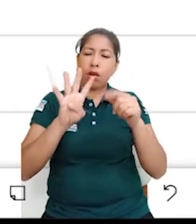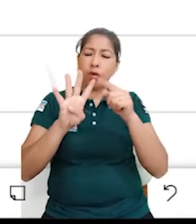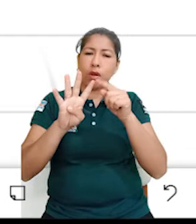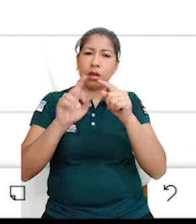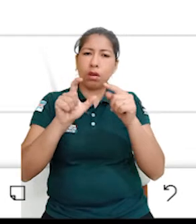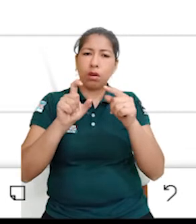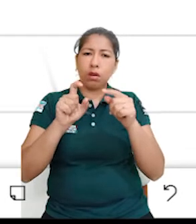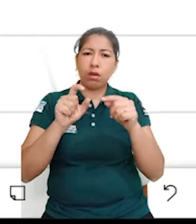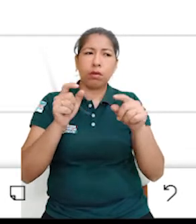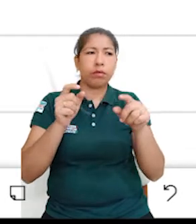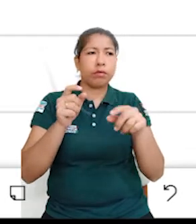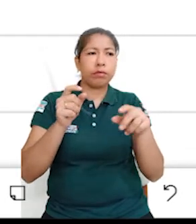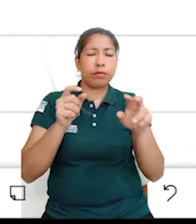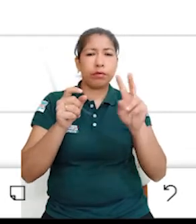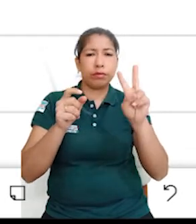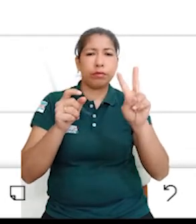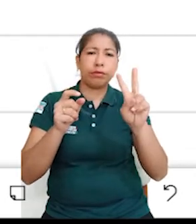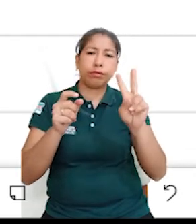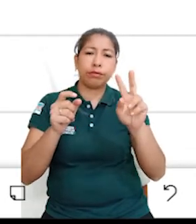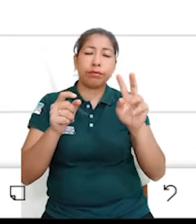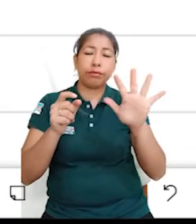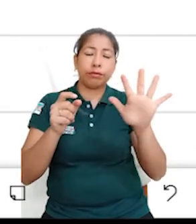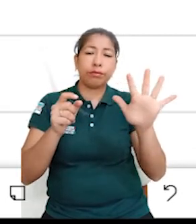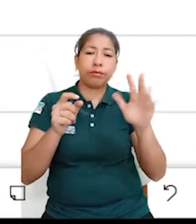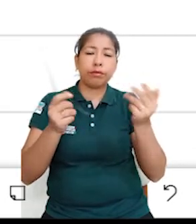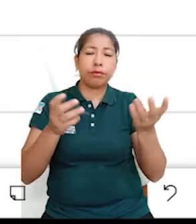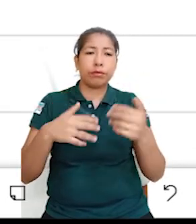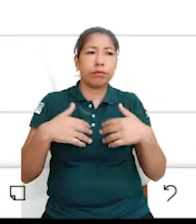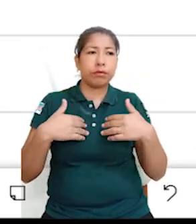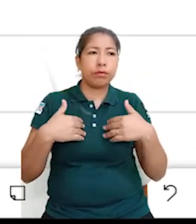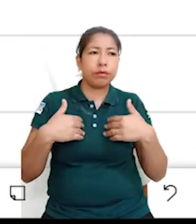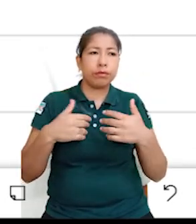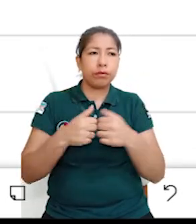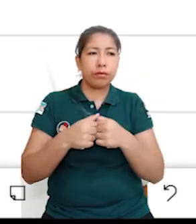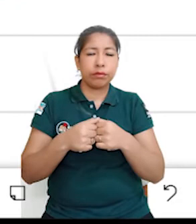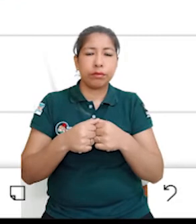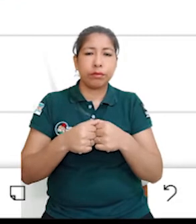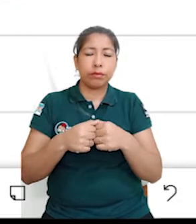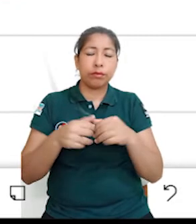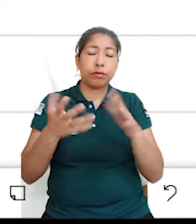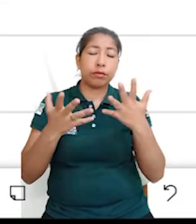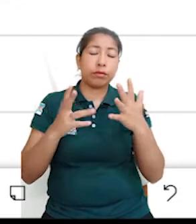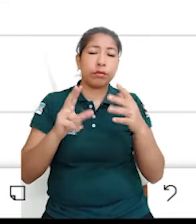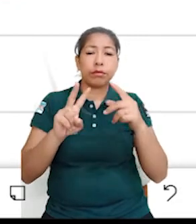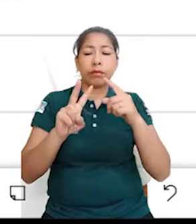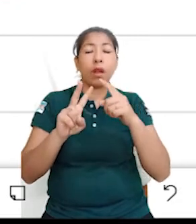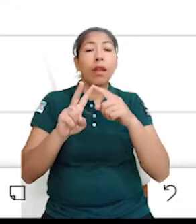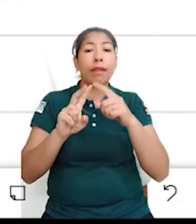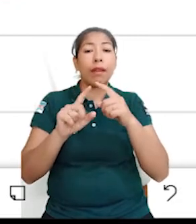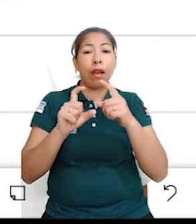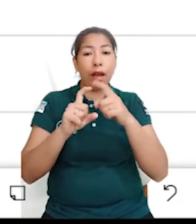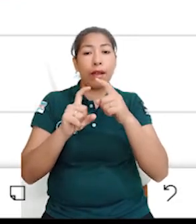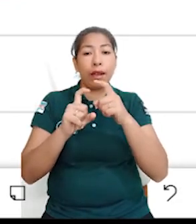4x menos 20x. En esta ocasión no es una ecuación de primer grado, sino una de